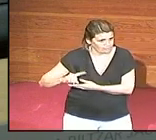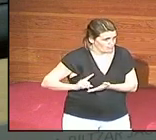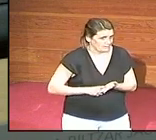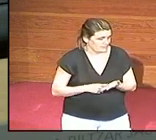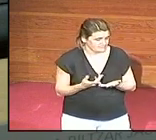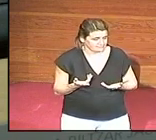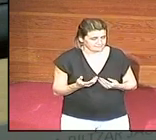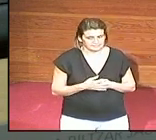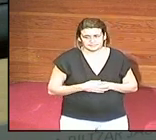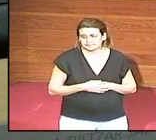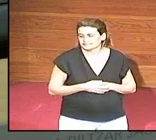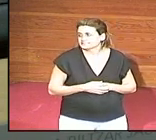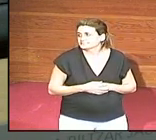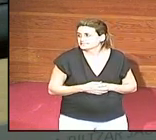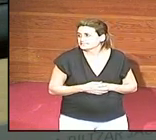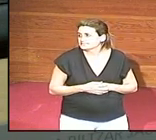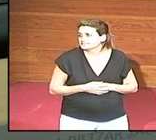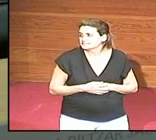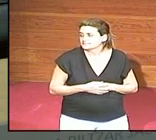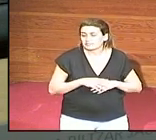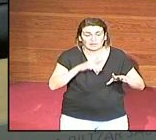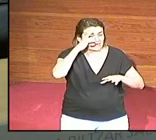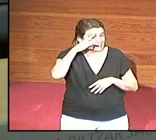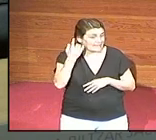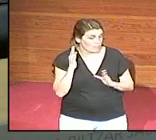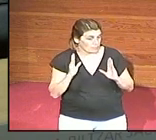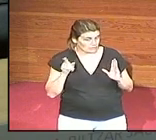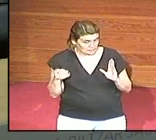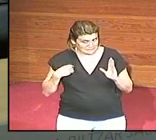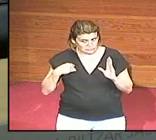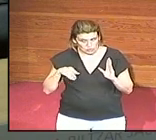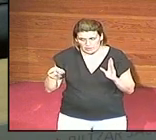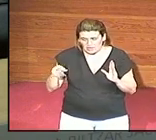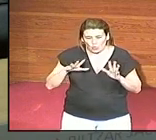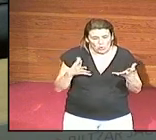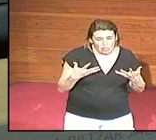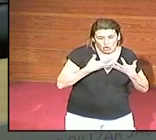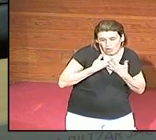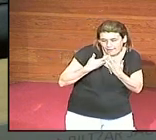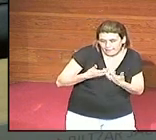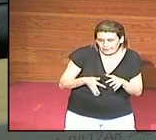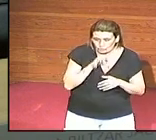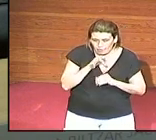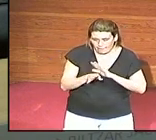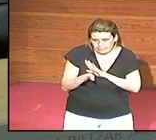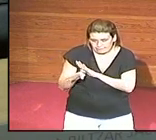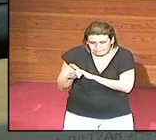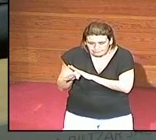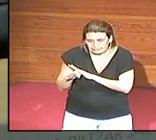funcionará. Pero bueno, la idea en aquel momento era contar un poco que cuando las guerras se estancan, pues la vida